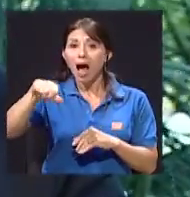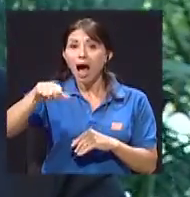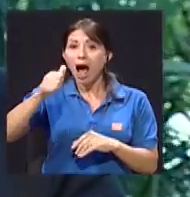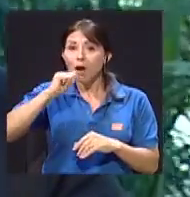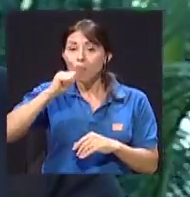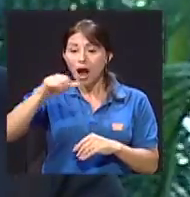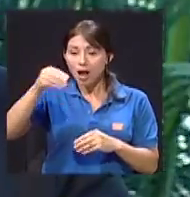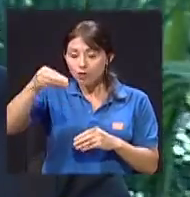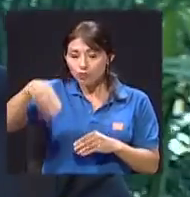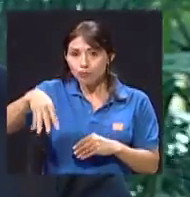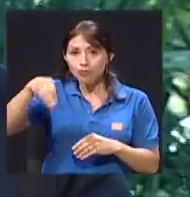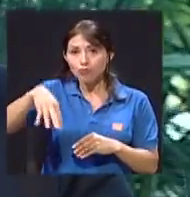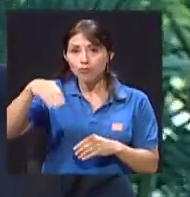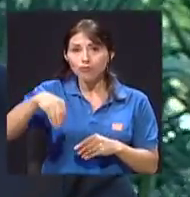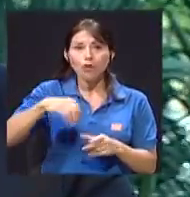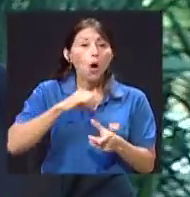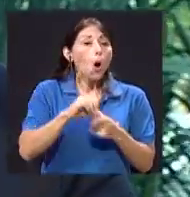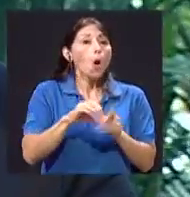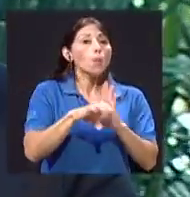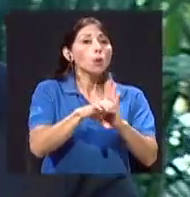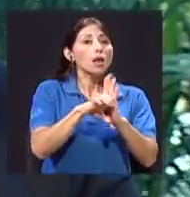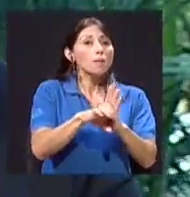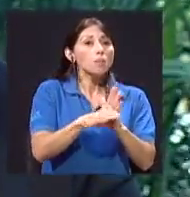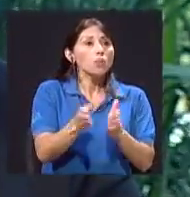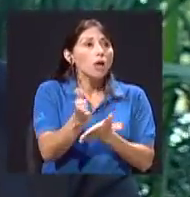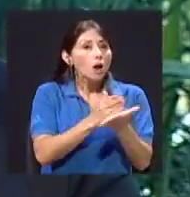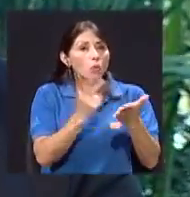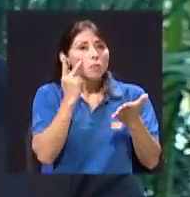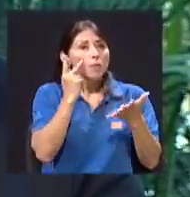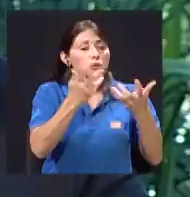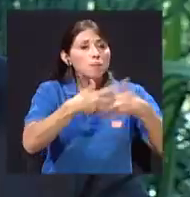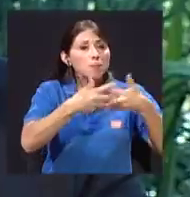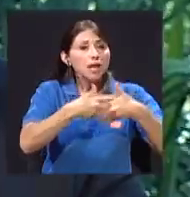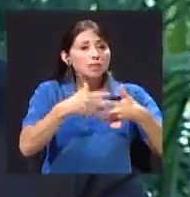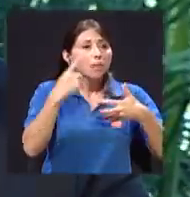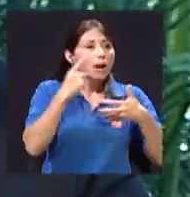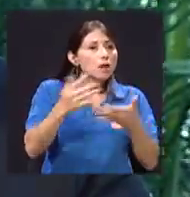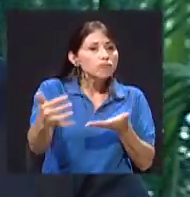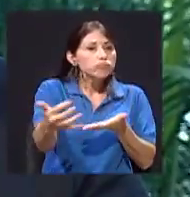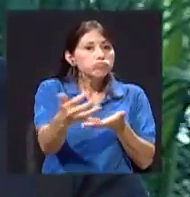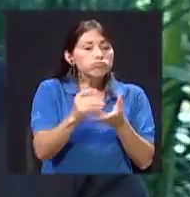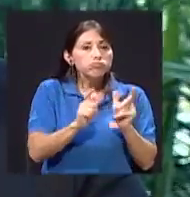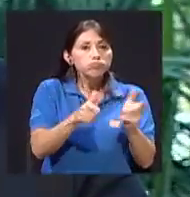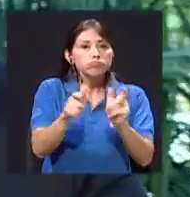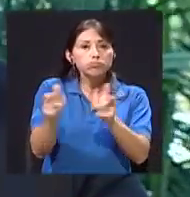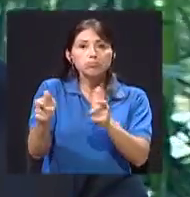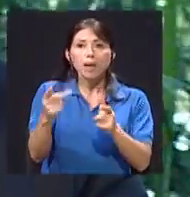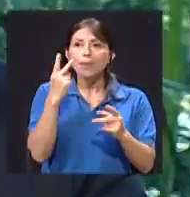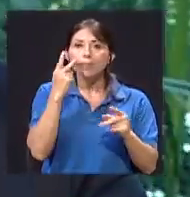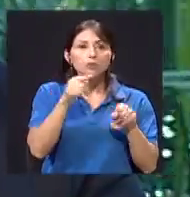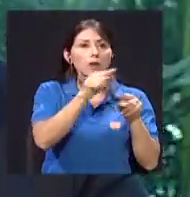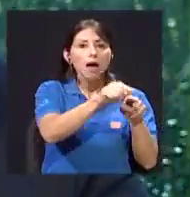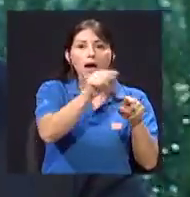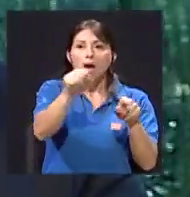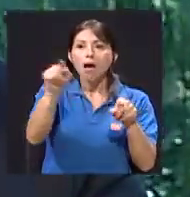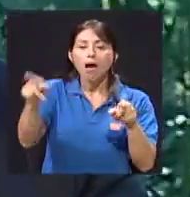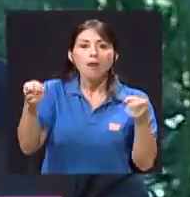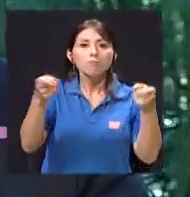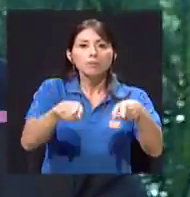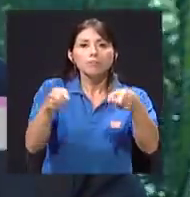cuando algún actor gestiona los residuos sólidos o un grupo de actores. Sí, se materializan